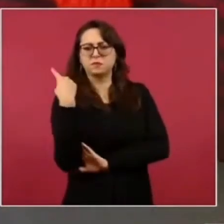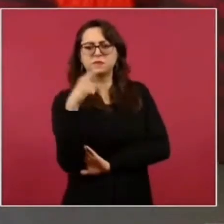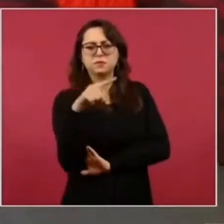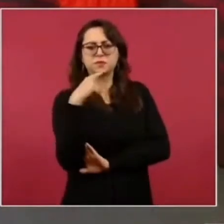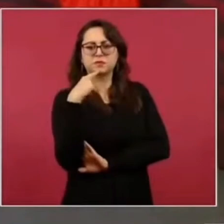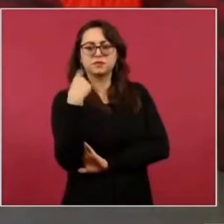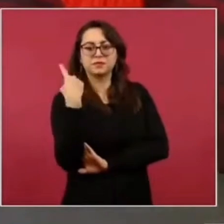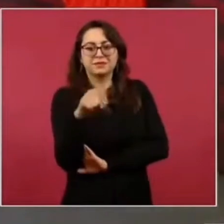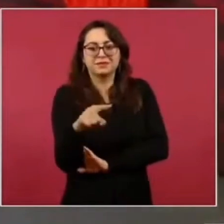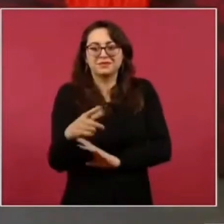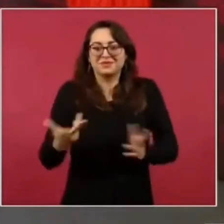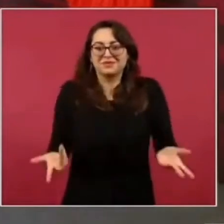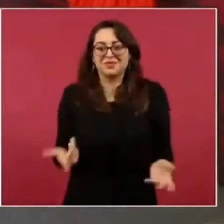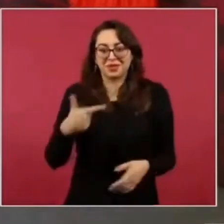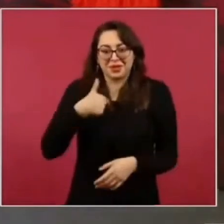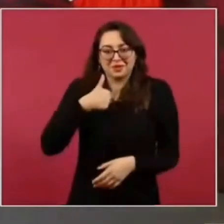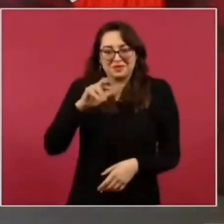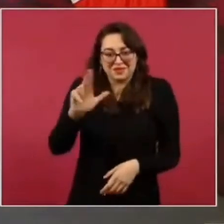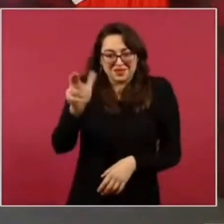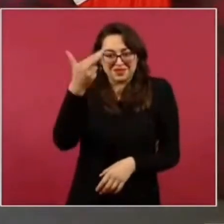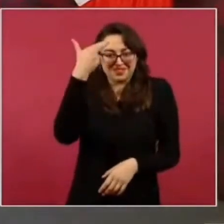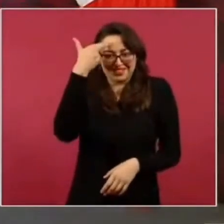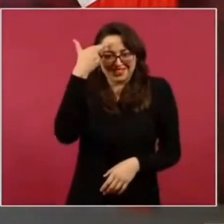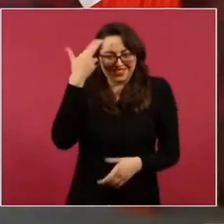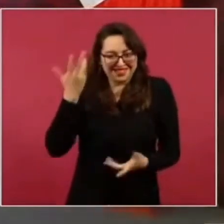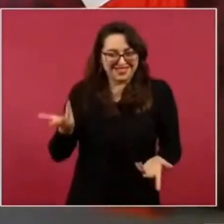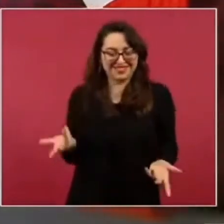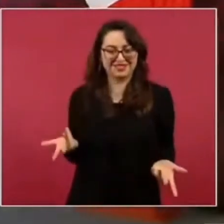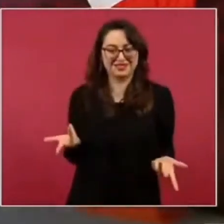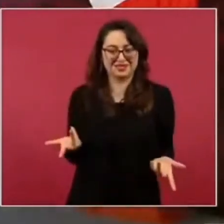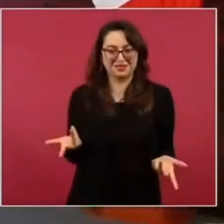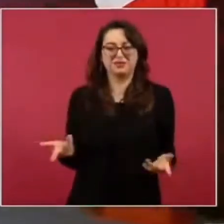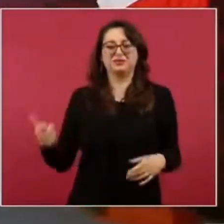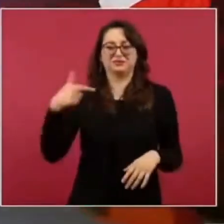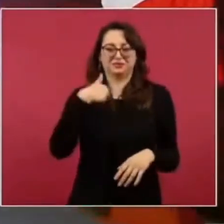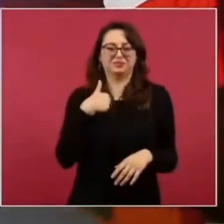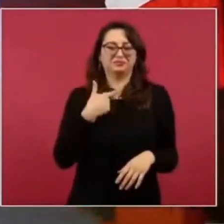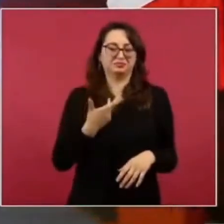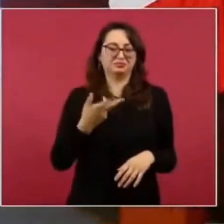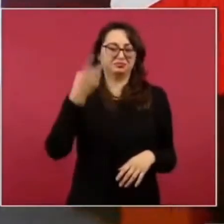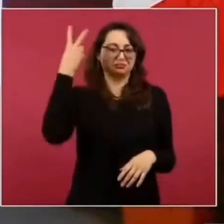Lo recuerdo muy bien porque yo andaba por todo el país